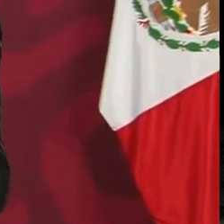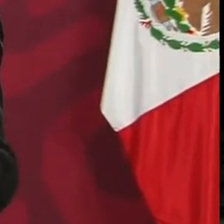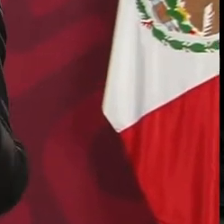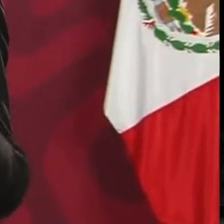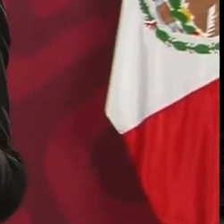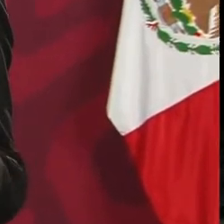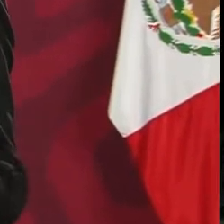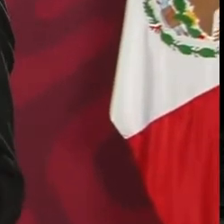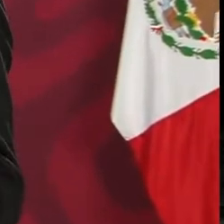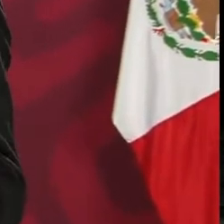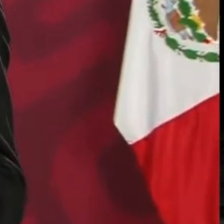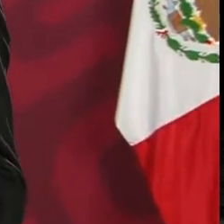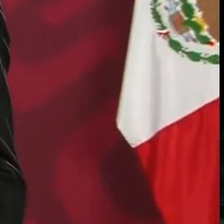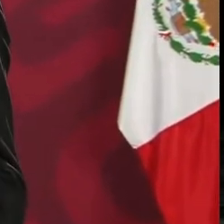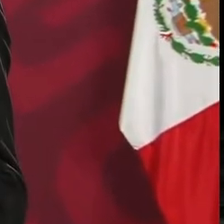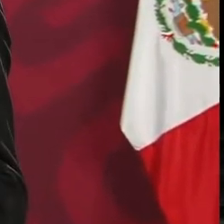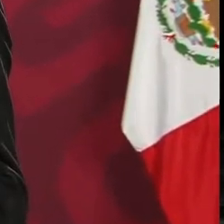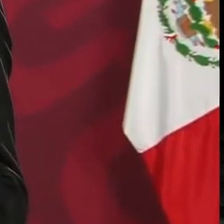aturdidos